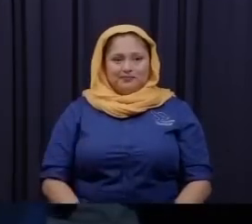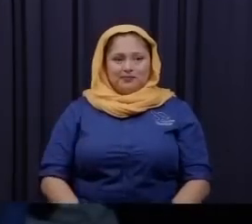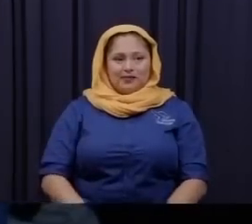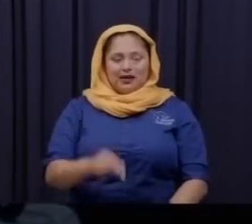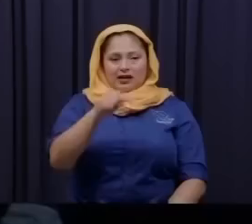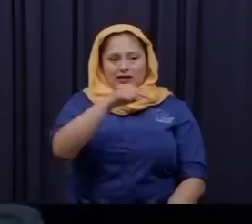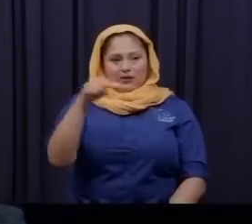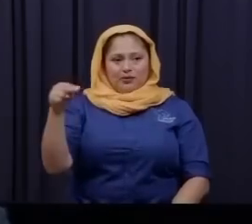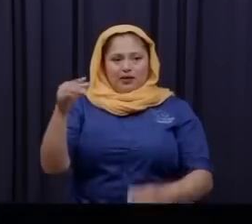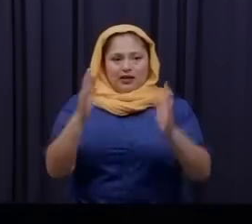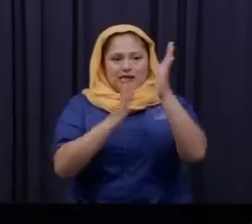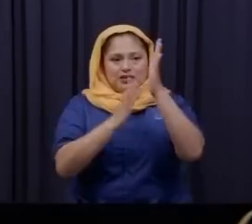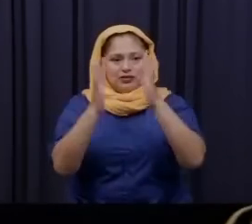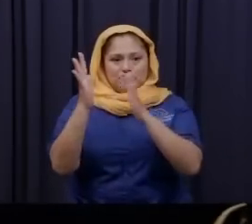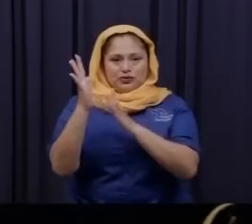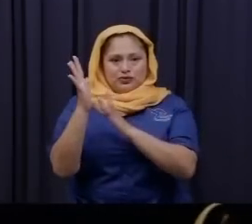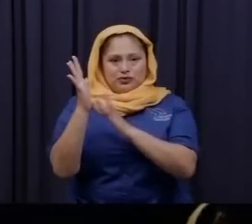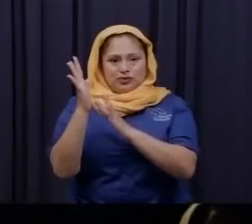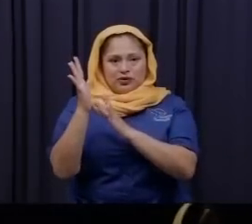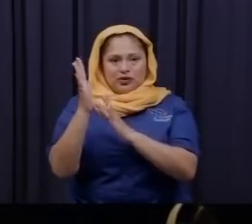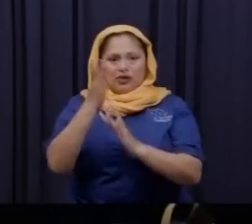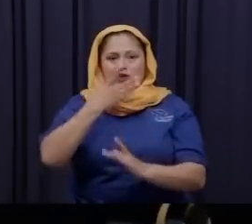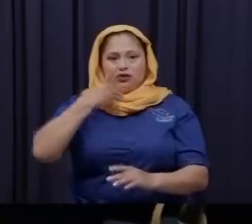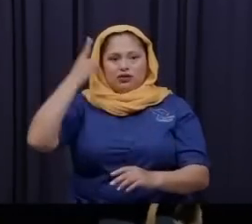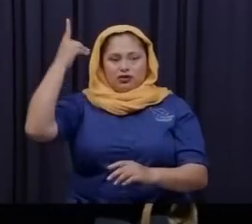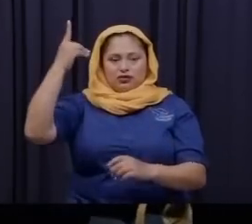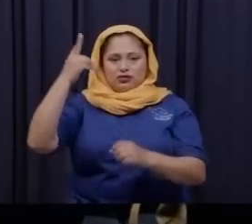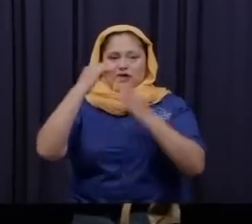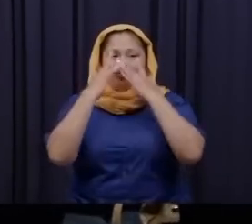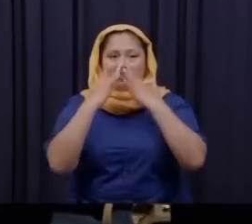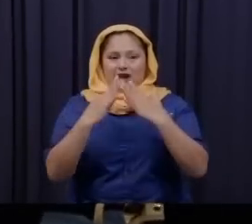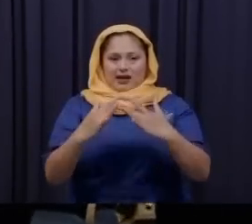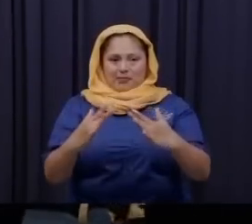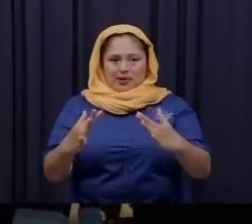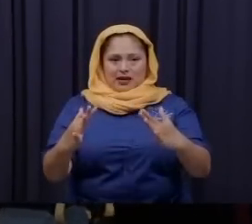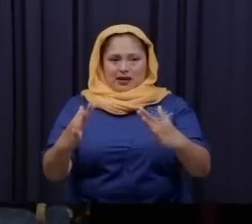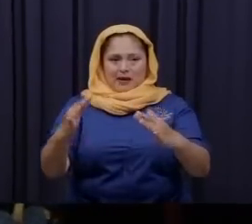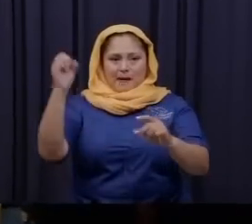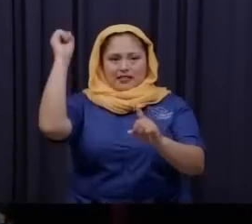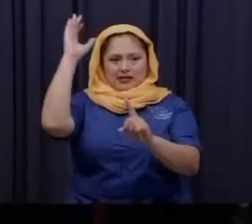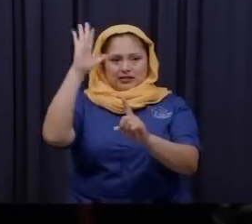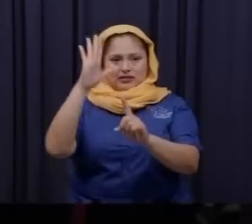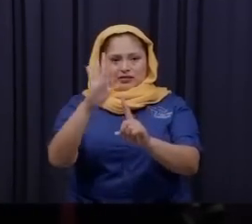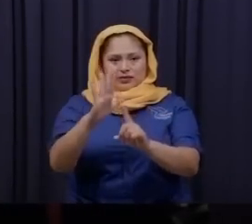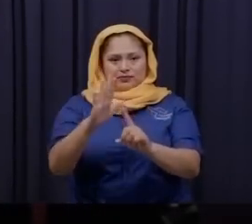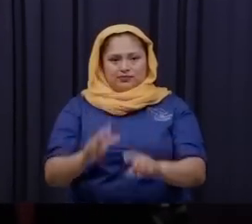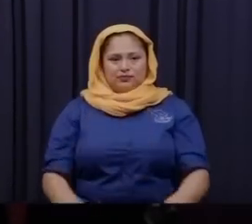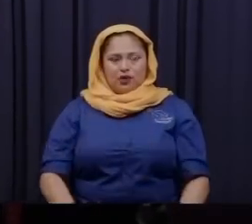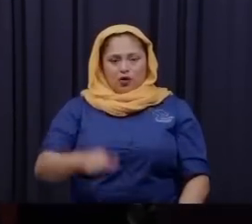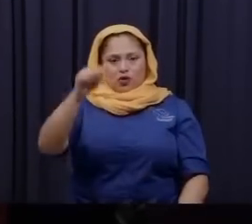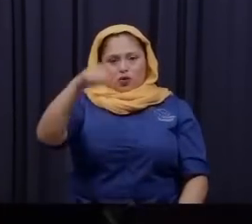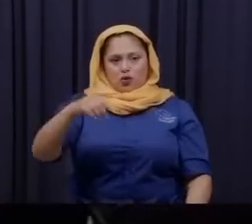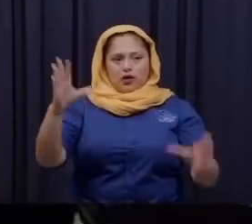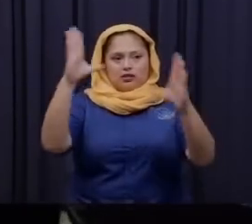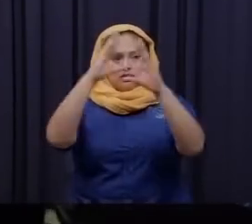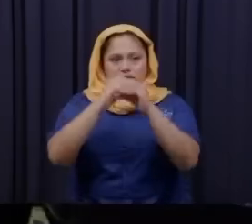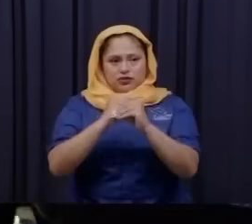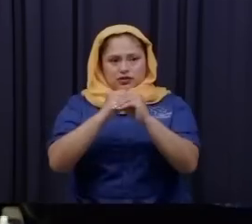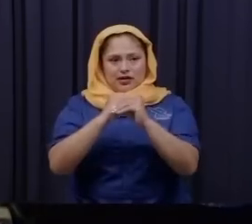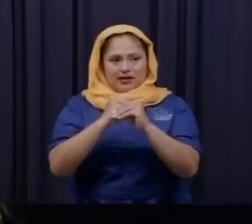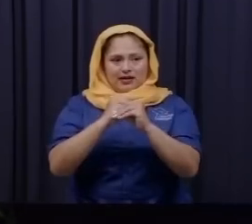el nombre de Jesús, Dios está derramando la bendición. Hoy es noche de